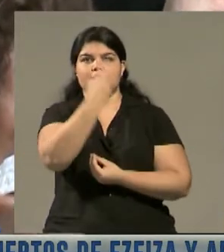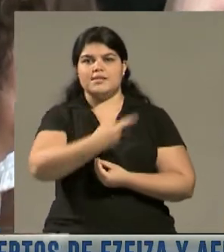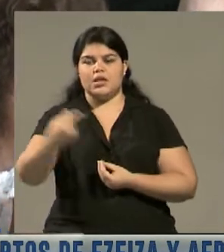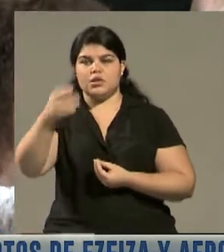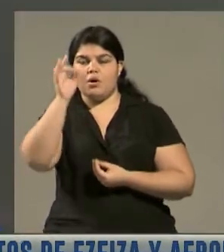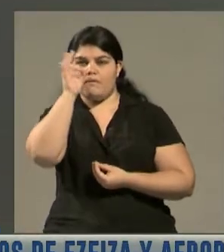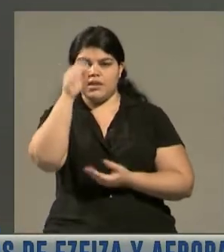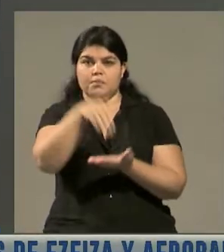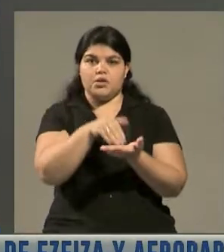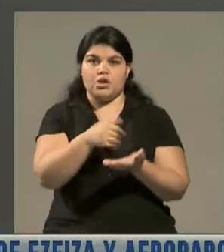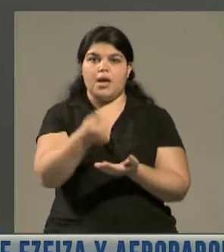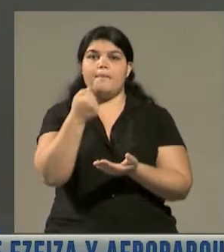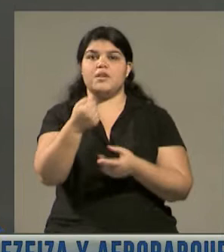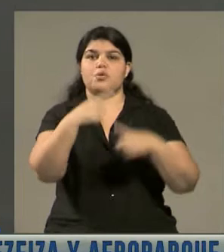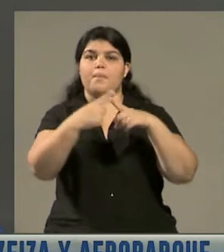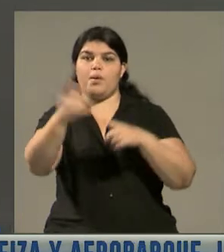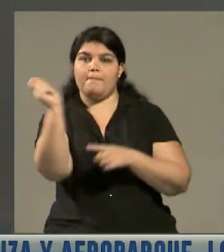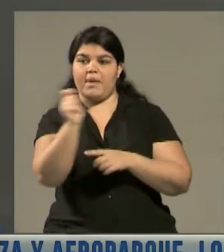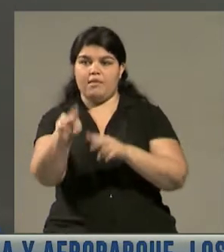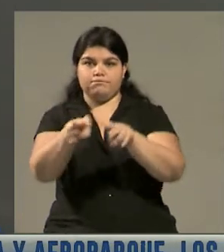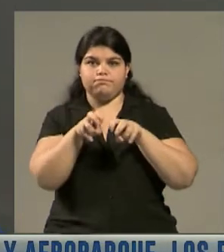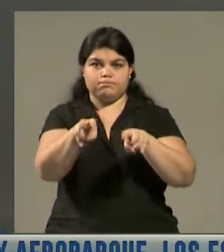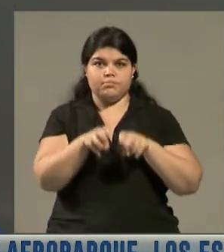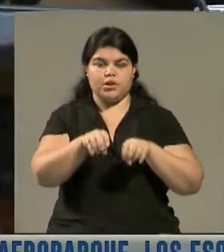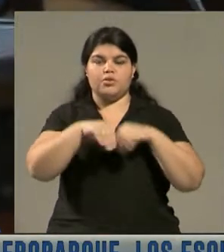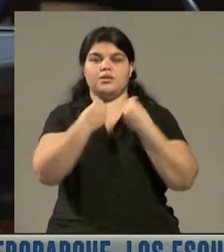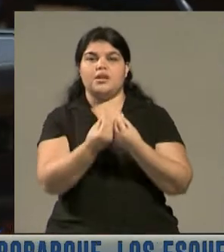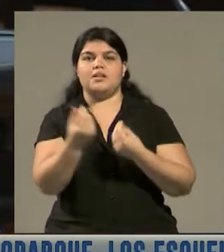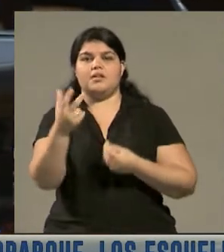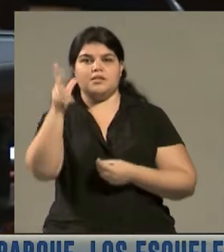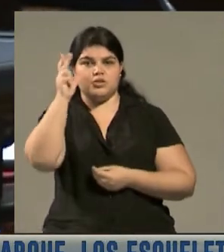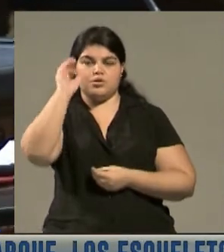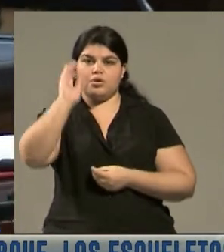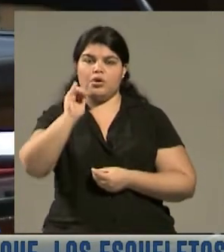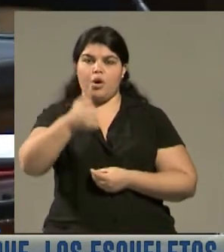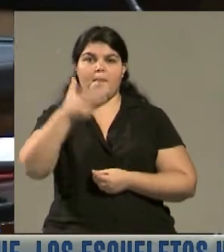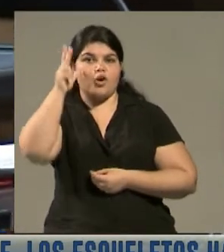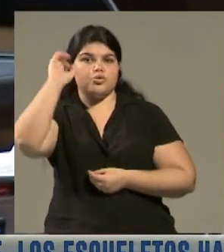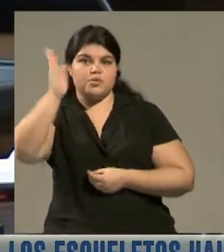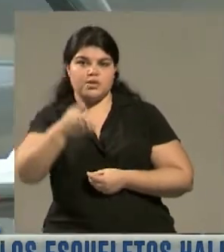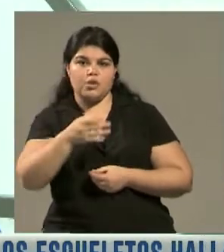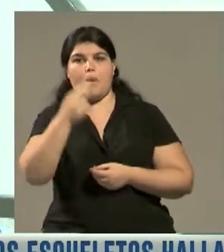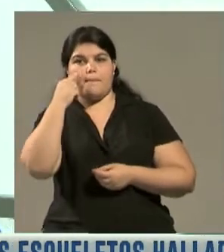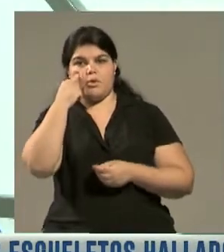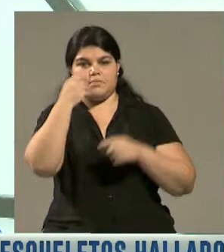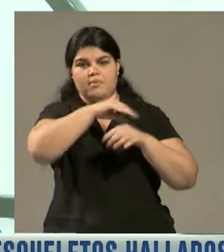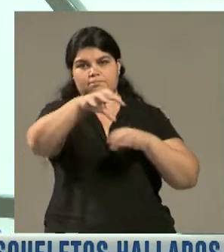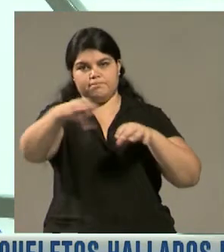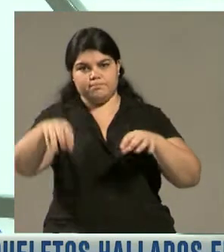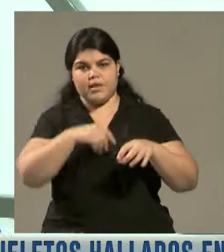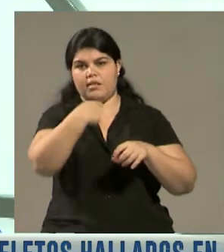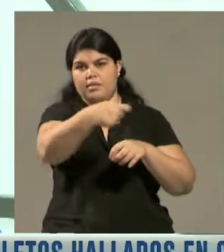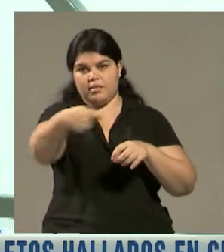por mes, de los cuales el 18,8% se coparticipa entre los municipios. Compartimos lo que decía el senador